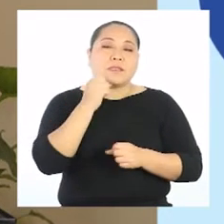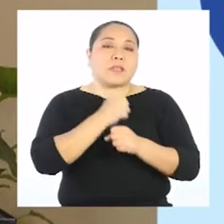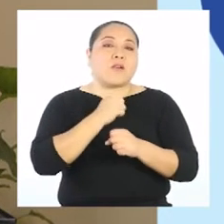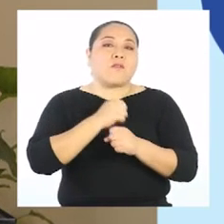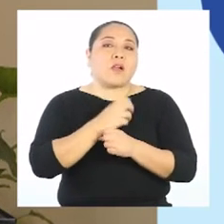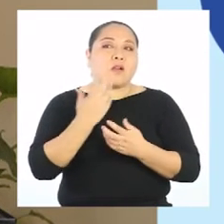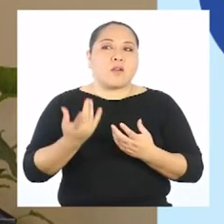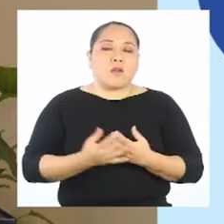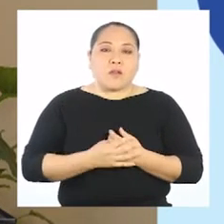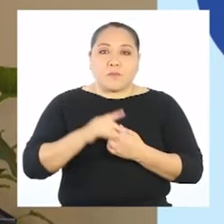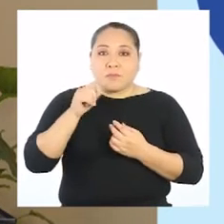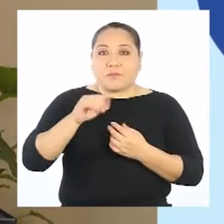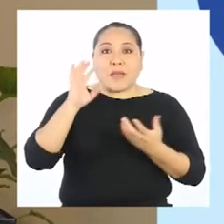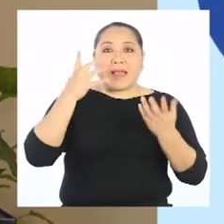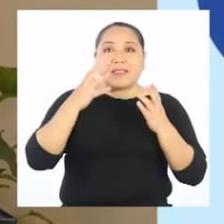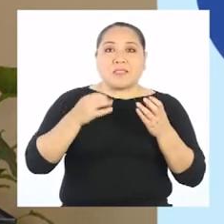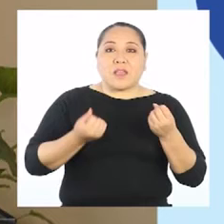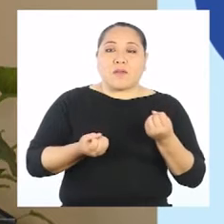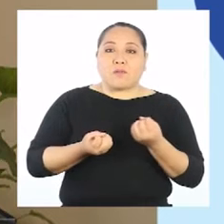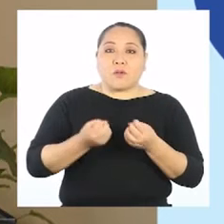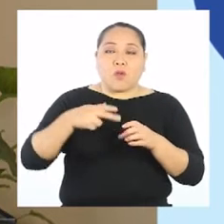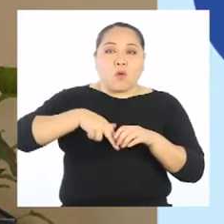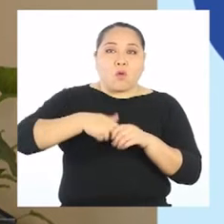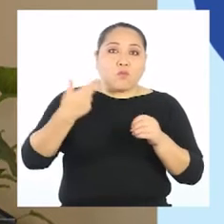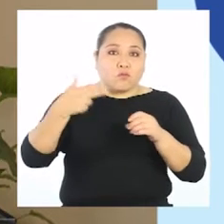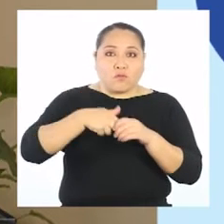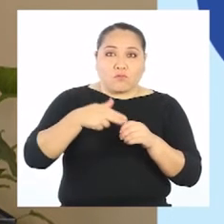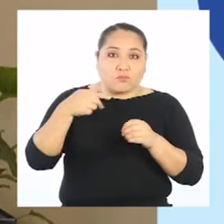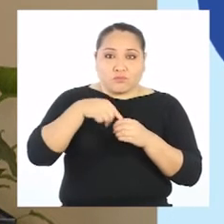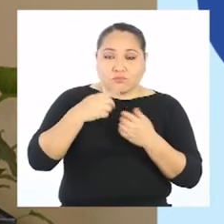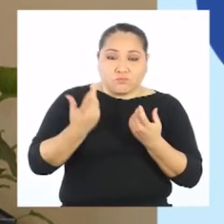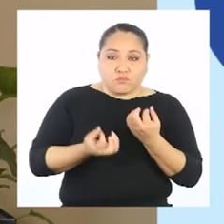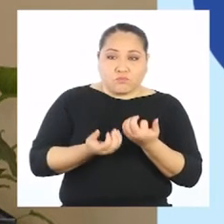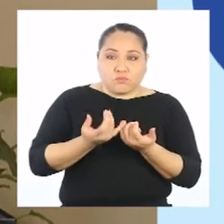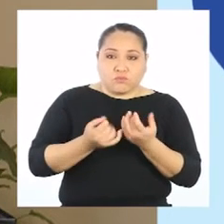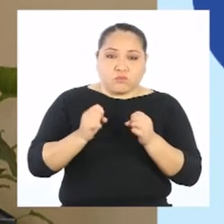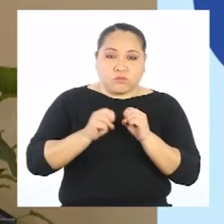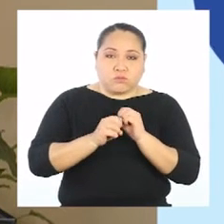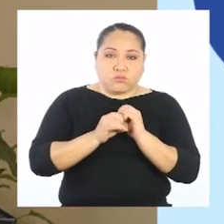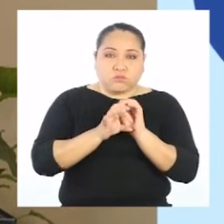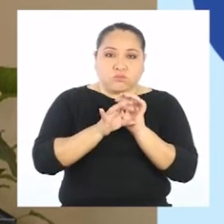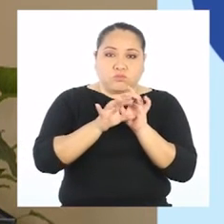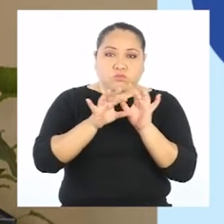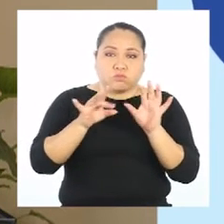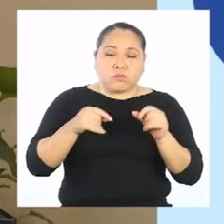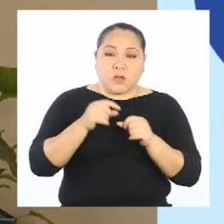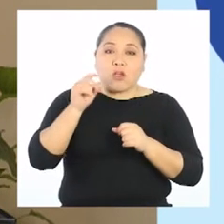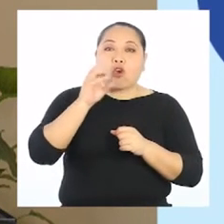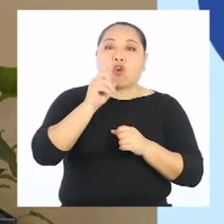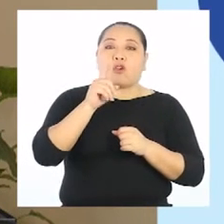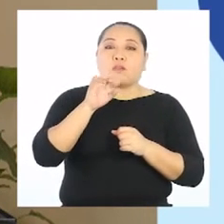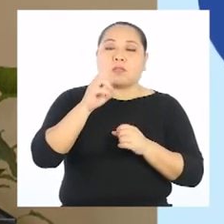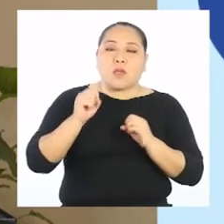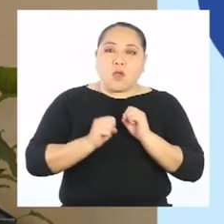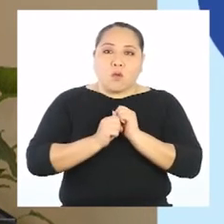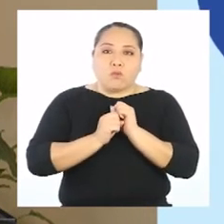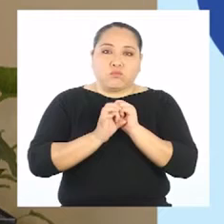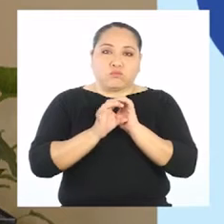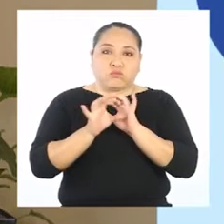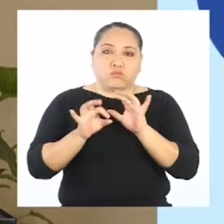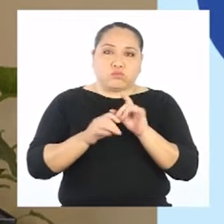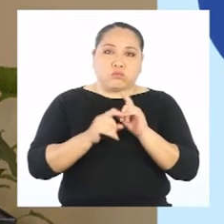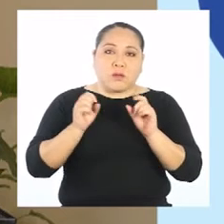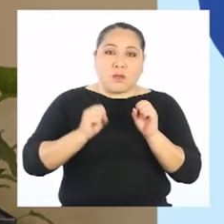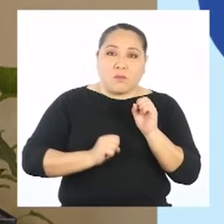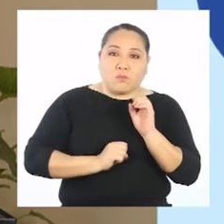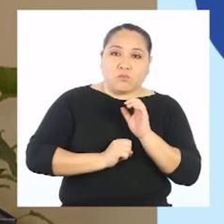las que funcionan como combustible para reaccionar con el oxígeno molecular liberado por los oxidantes, lo que